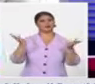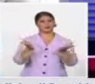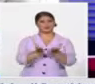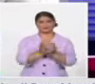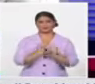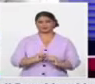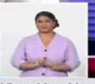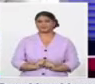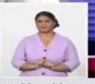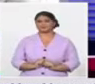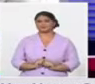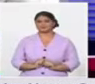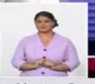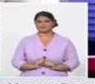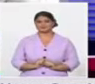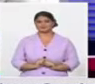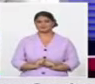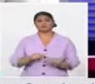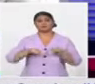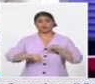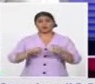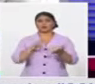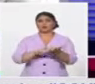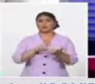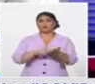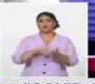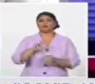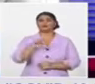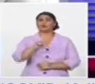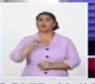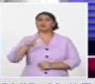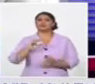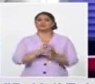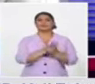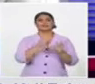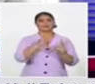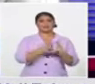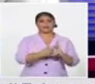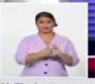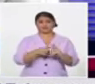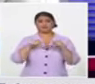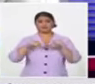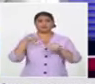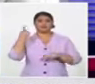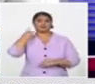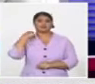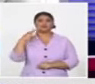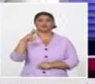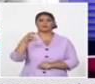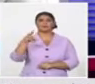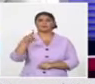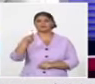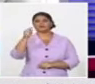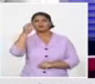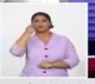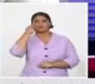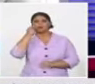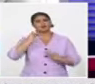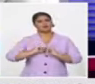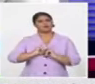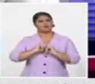el resto del mundo. Es martes 11 de mayo de 2021 y de inmediato pasamos al análisis de las principales variables